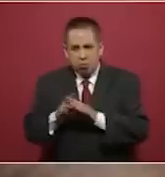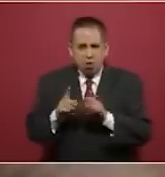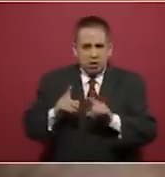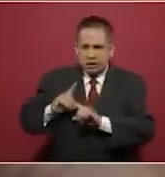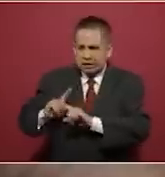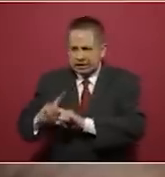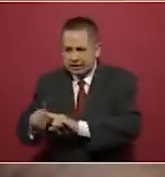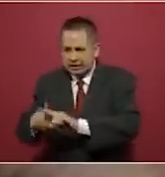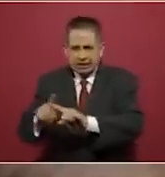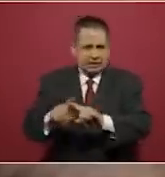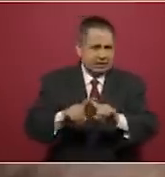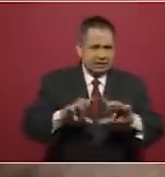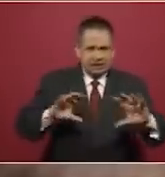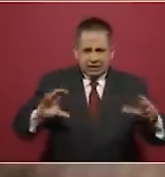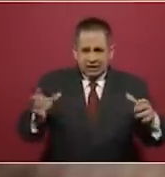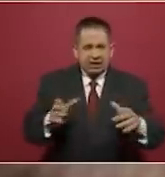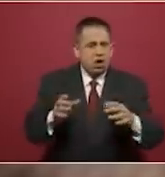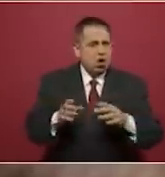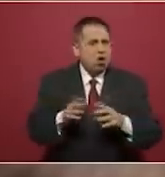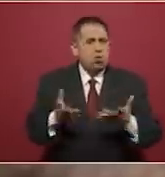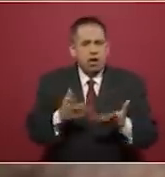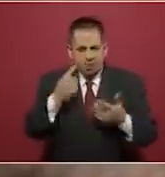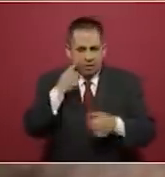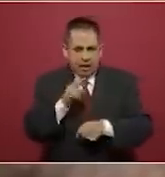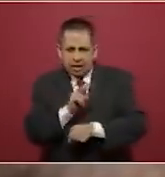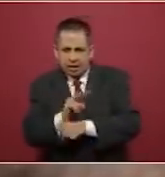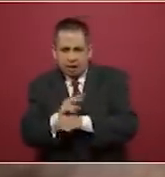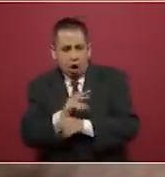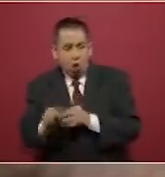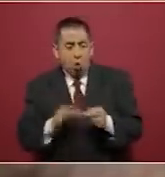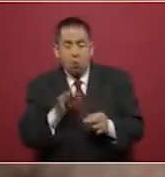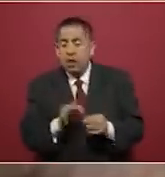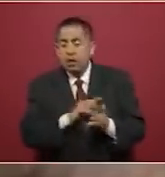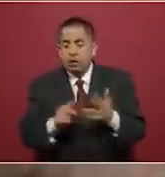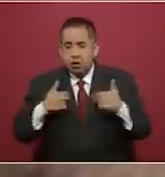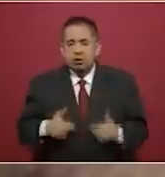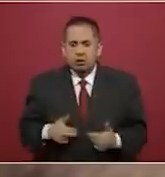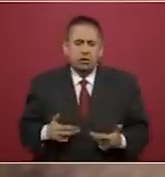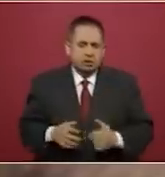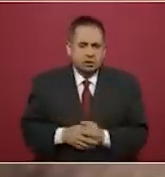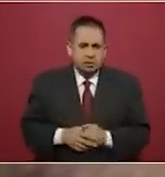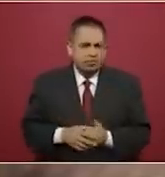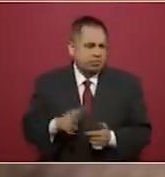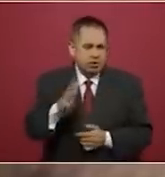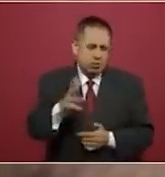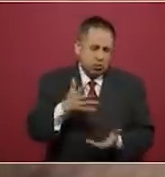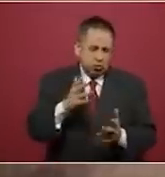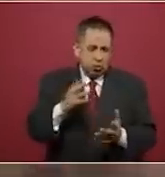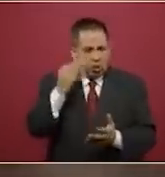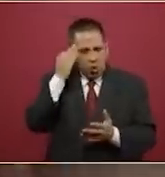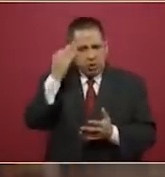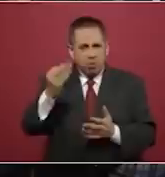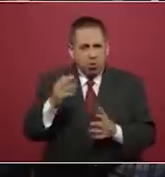todos los organismos y mecanismos de vigilancia de cumplimiento de los derechos humanos cuánto tiempo va a tardar para